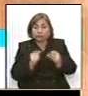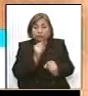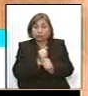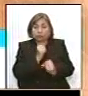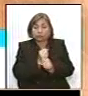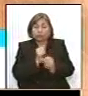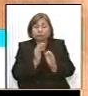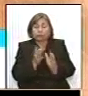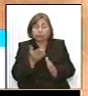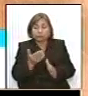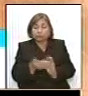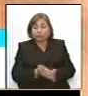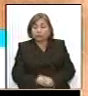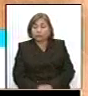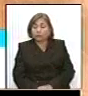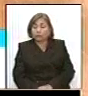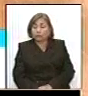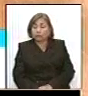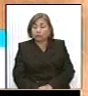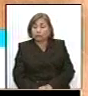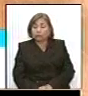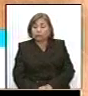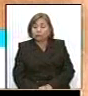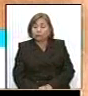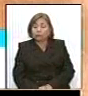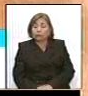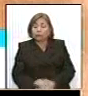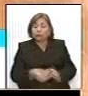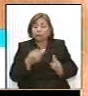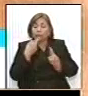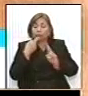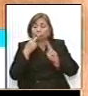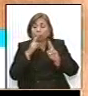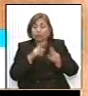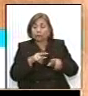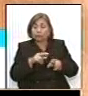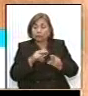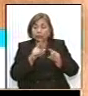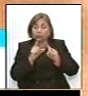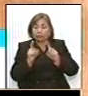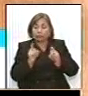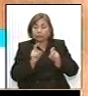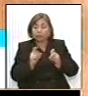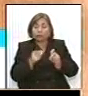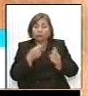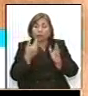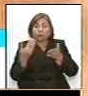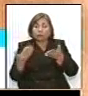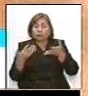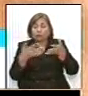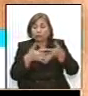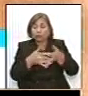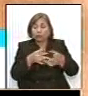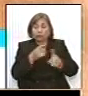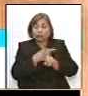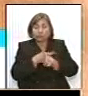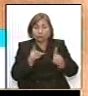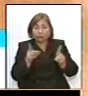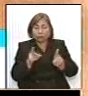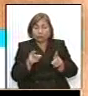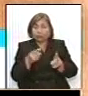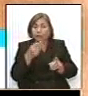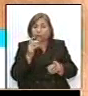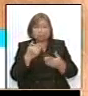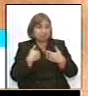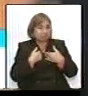página 29 del informe, señor presidente, del personal que respondió a esta pregunta, y todos coinciden con diferente texto lo mismo, que